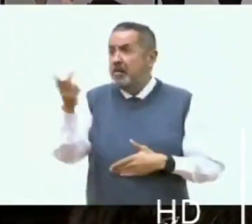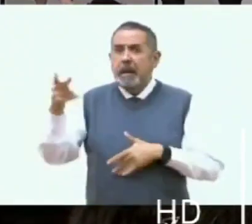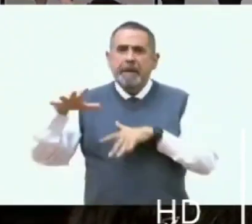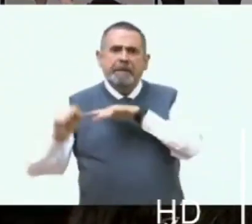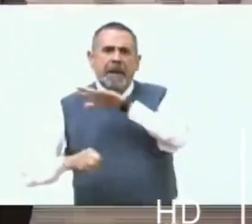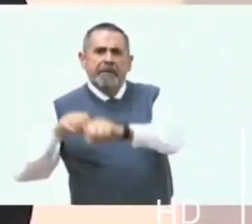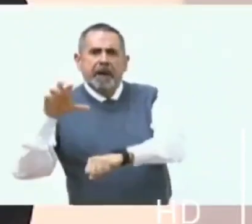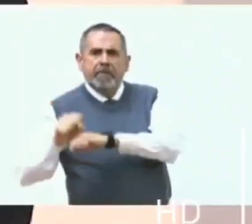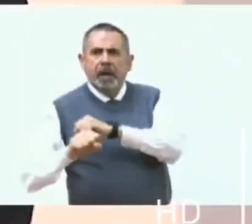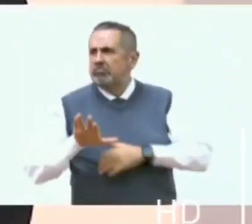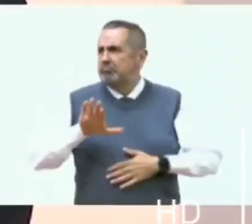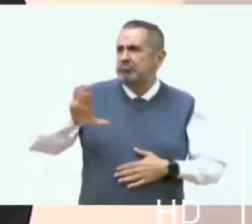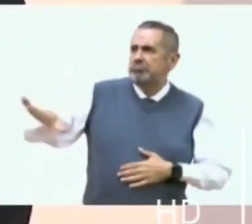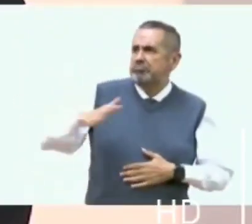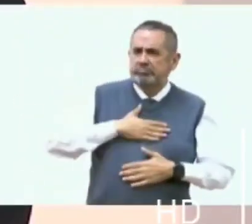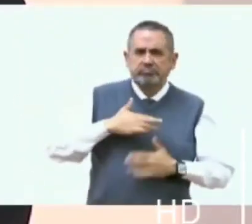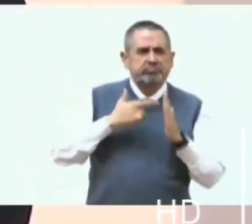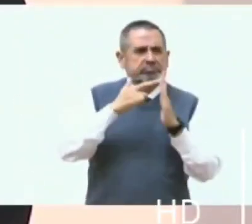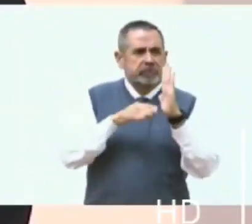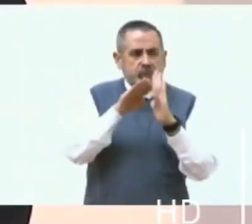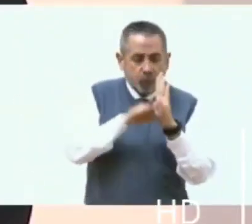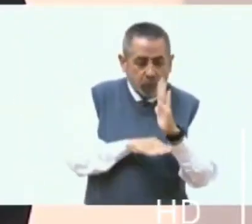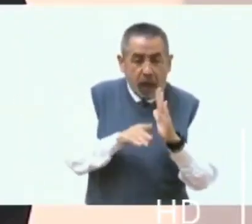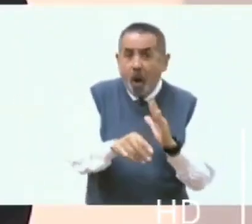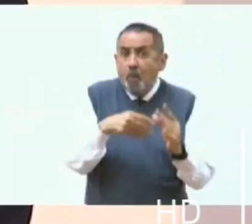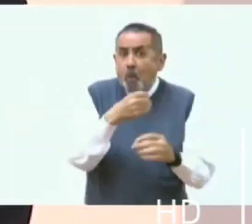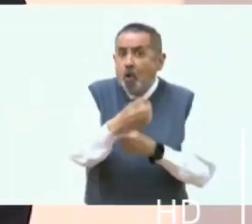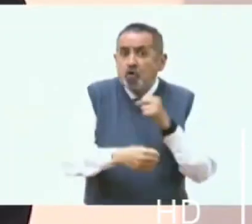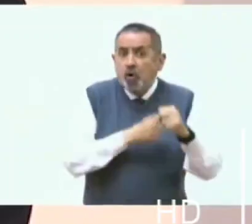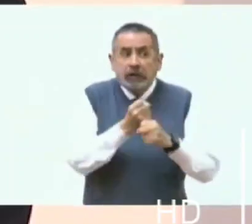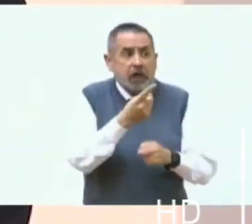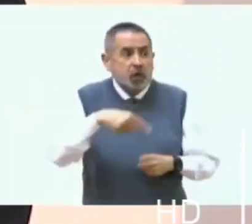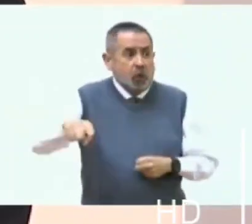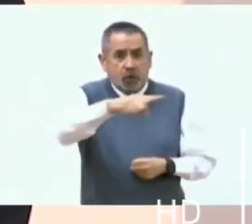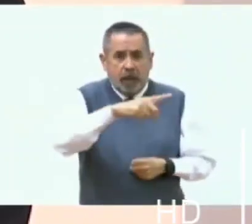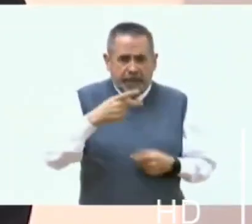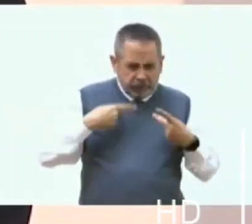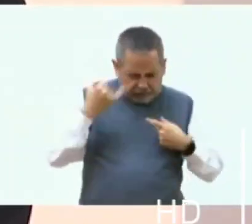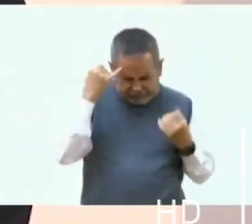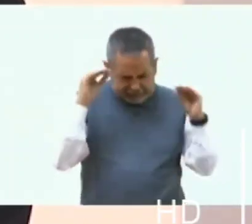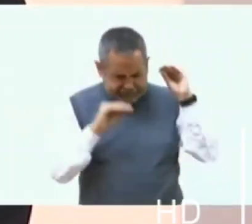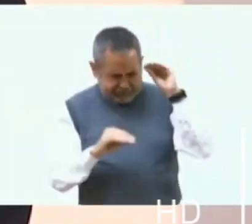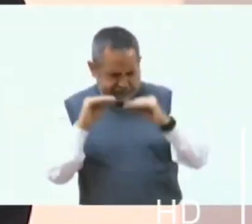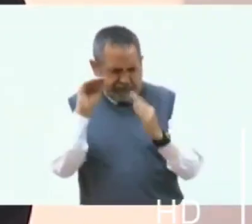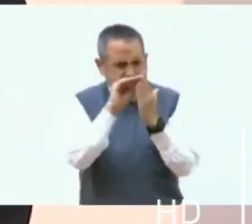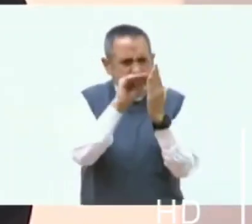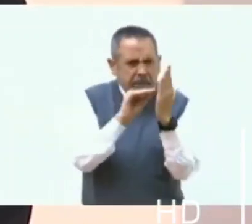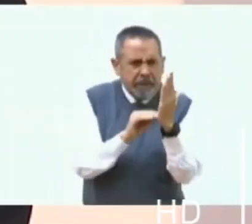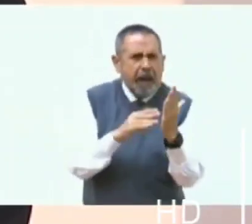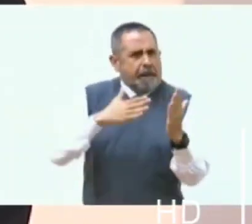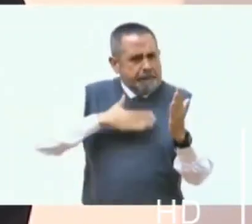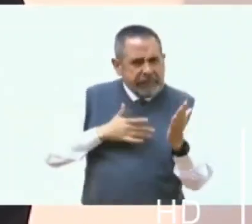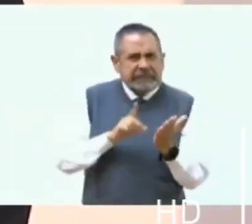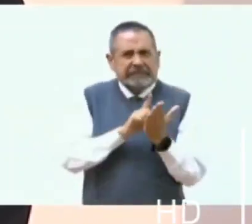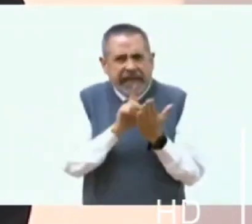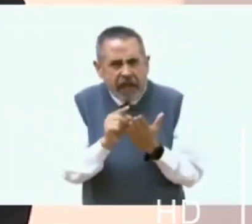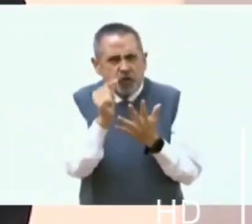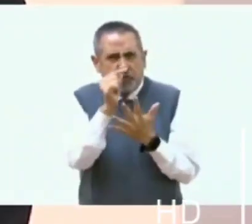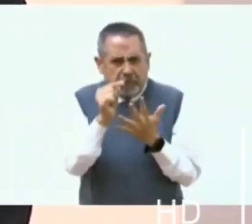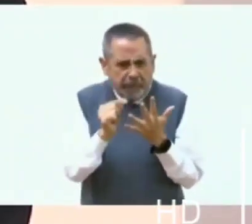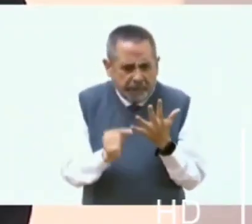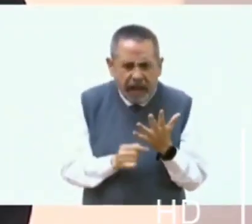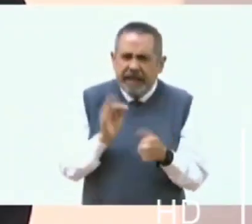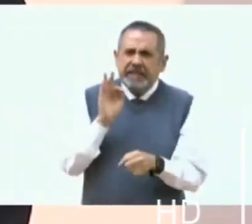haciendas. Siglos de conciencia colectiva, de esfuerzo constante por construir derechos mediante la defensa de